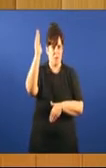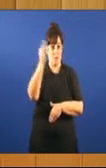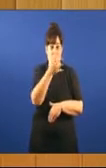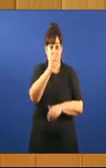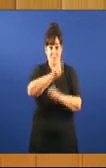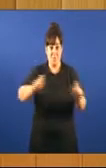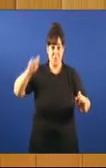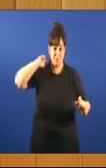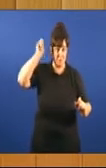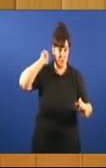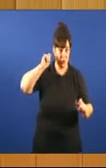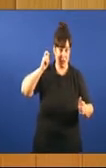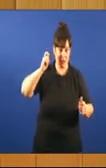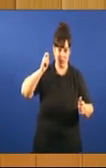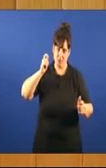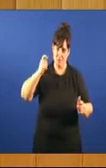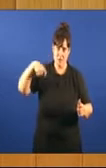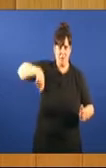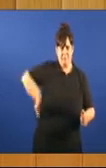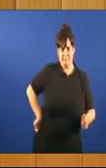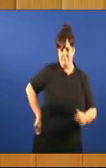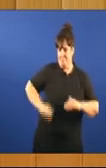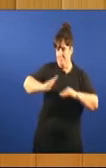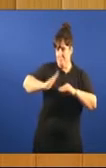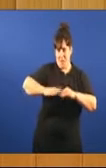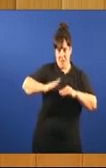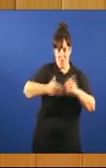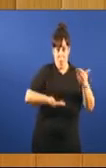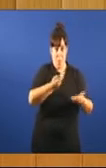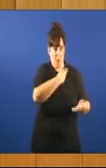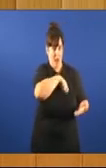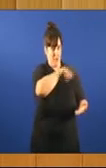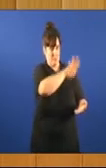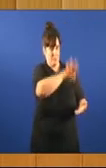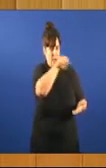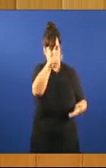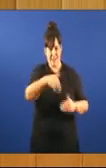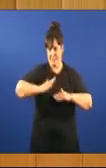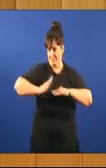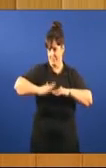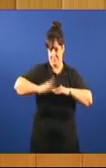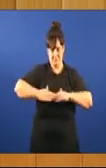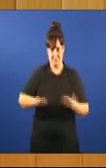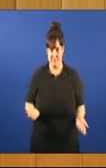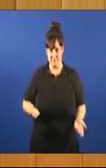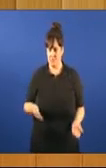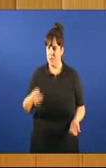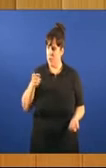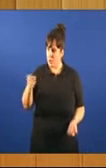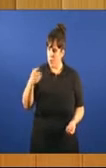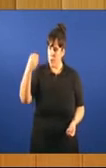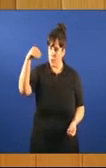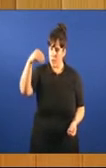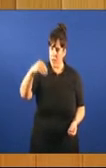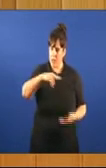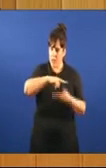as pensións máis baixas do Estado. Vostede, como presidente de Galiza, a ese respeito non ten nada